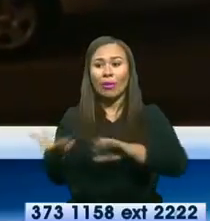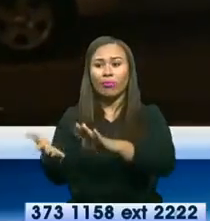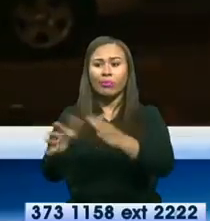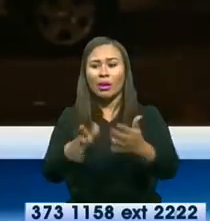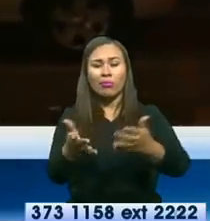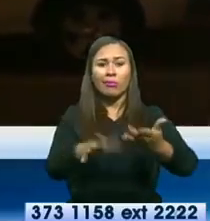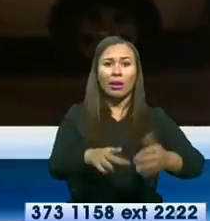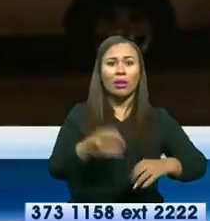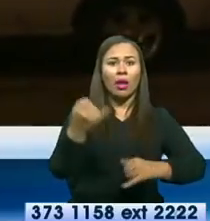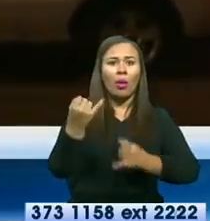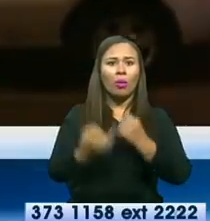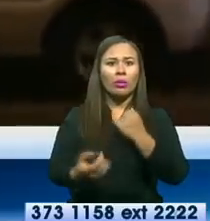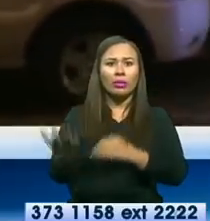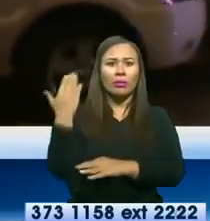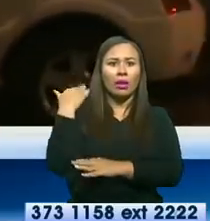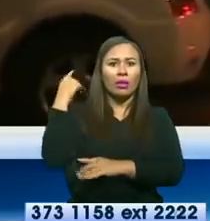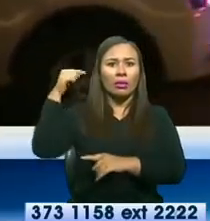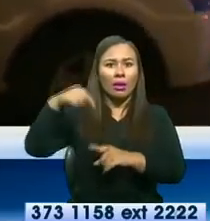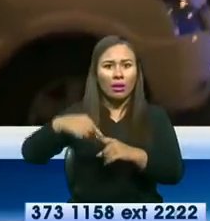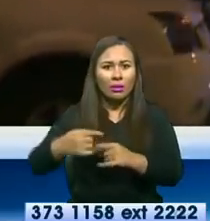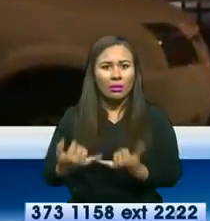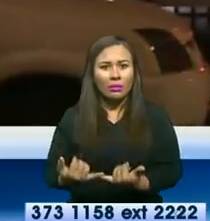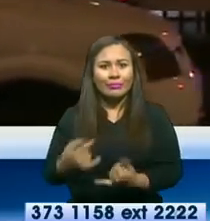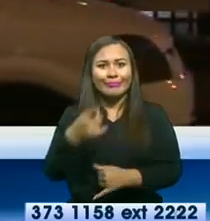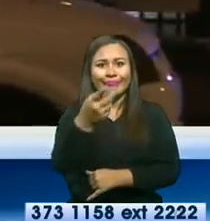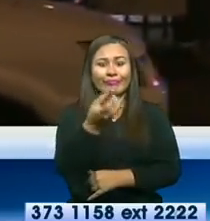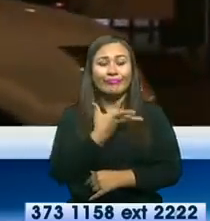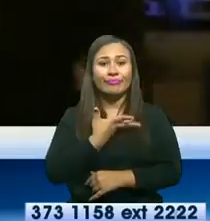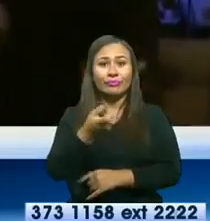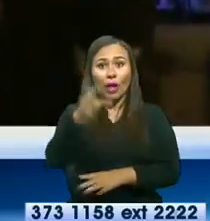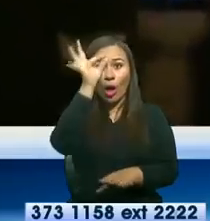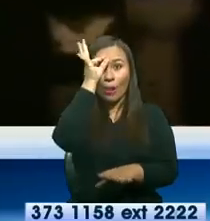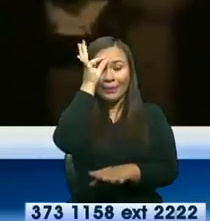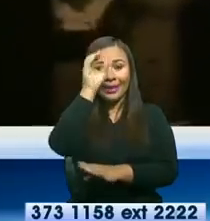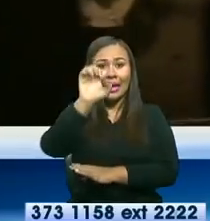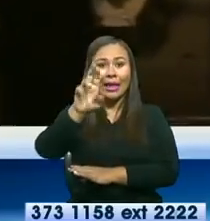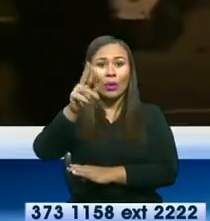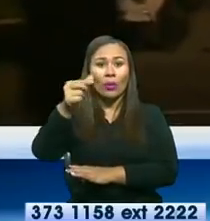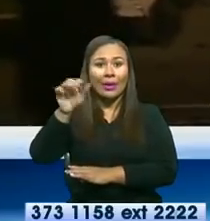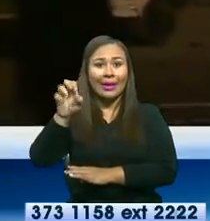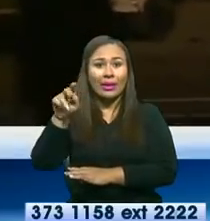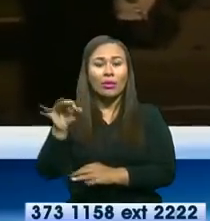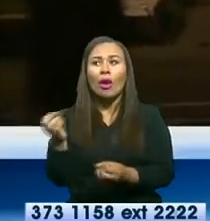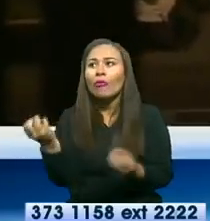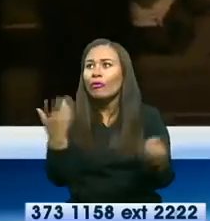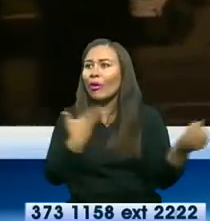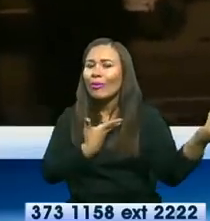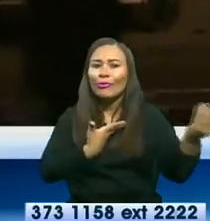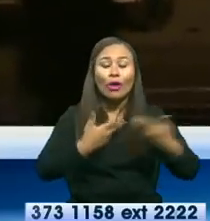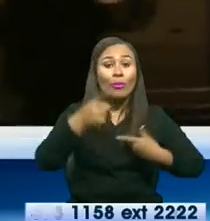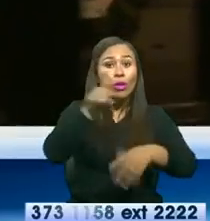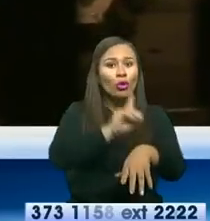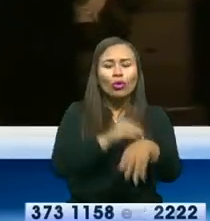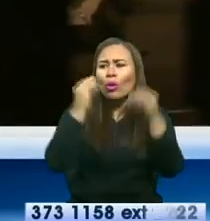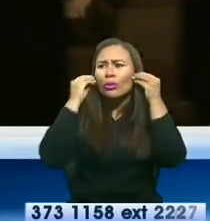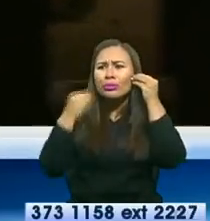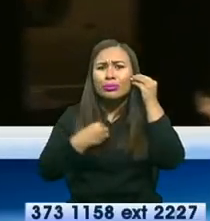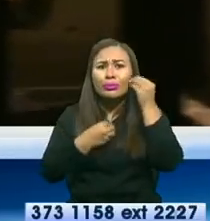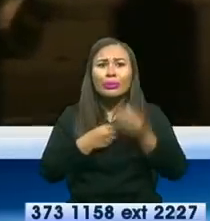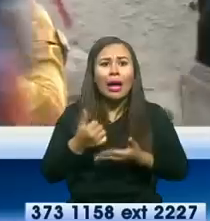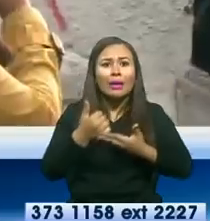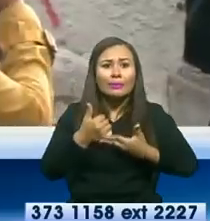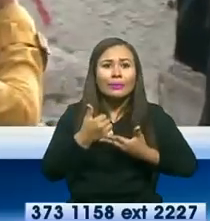las últimas 24 horas. La mayoría llegó hasta el hospital Eugenio Espejo, donde lamentablemente, pese a los esfuerzos de los médicos, perdieron la